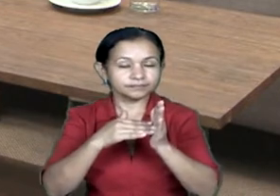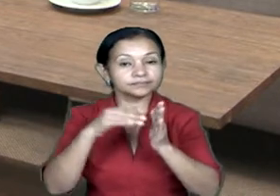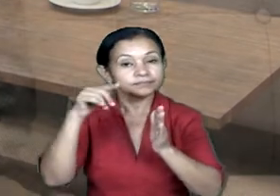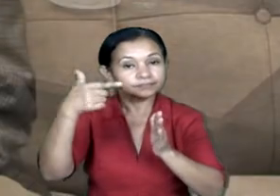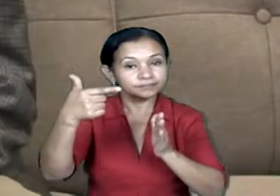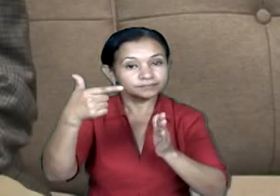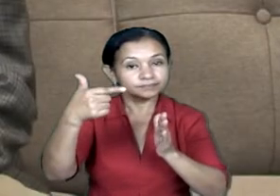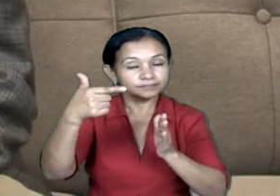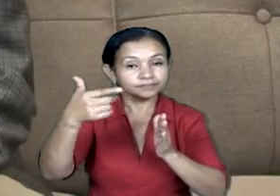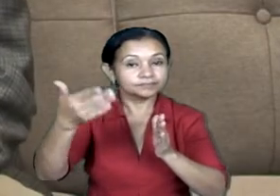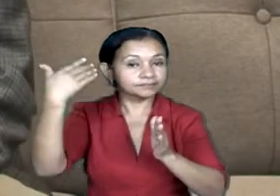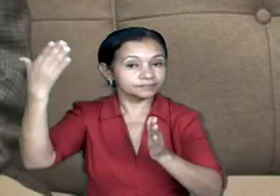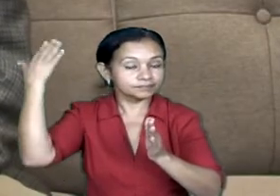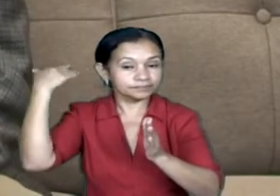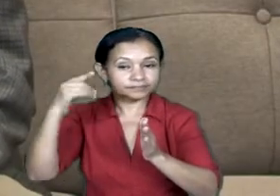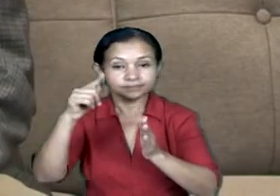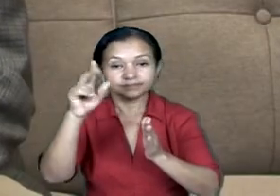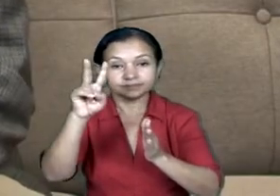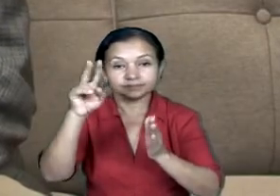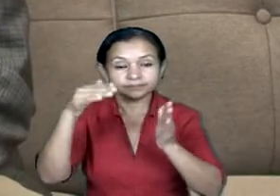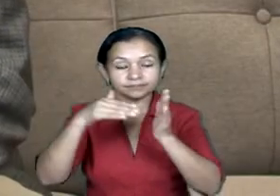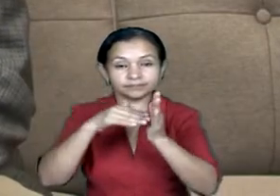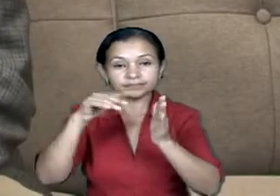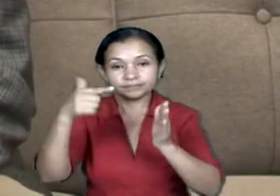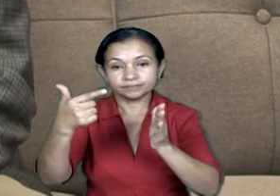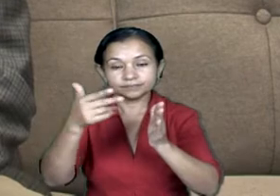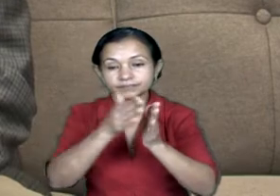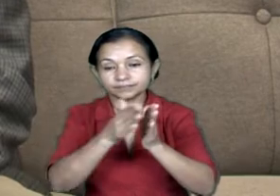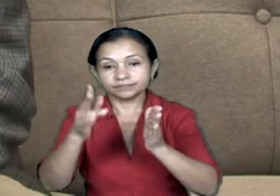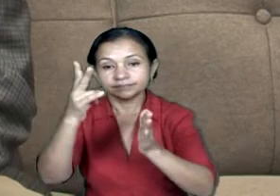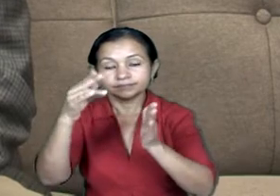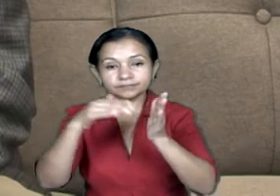2007 hasta 2011, y 4 años,